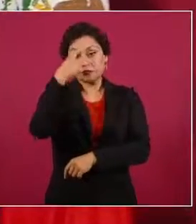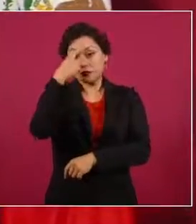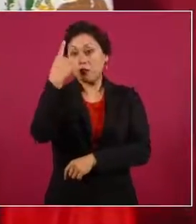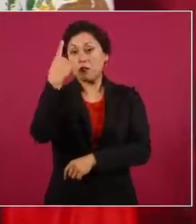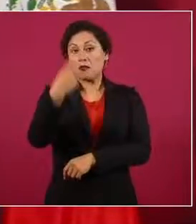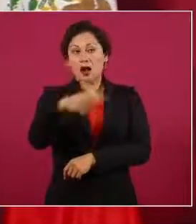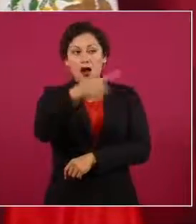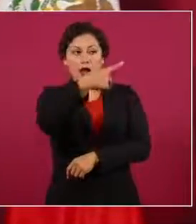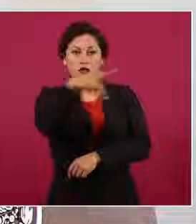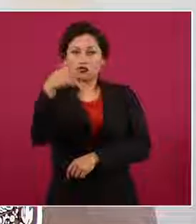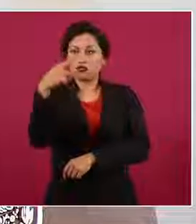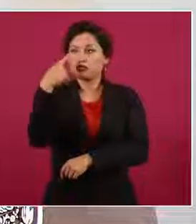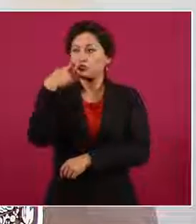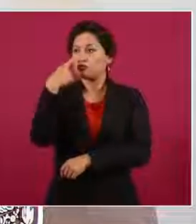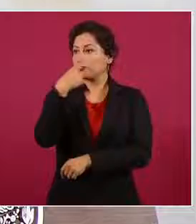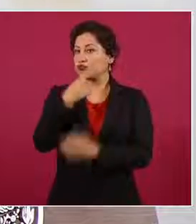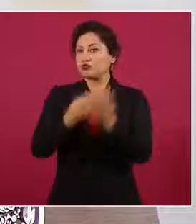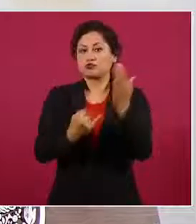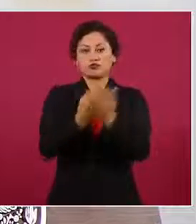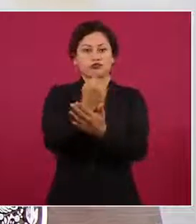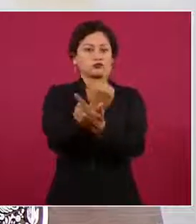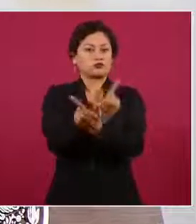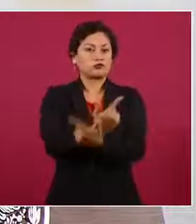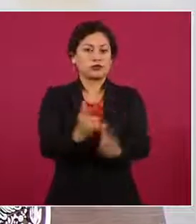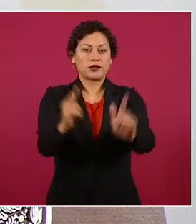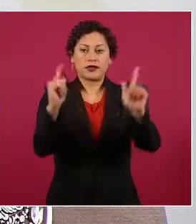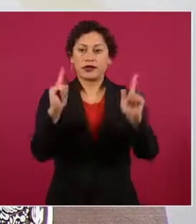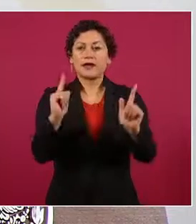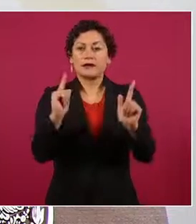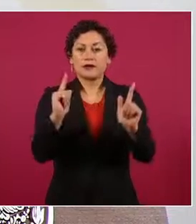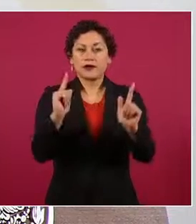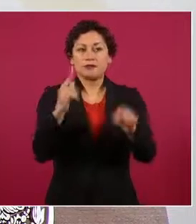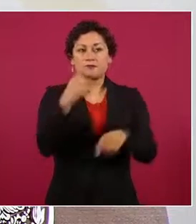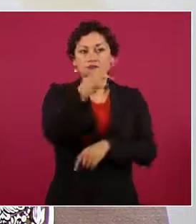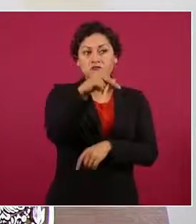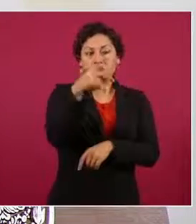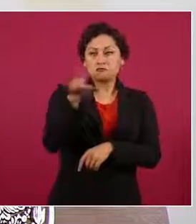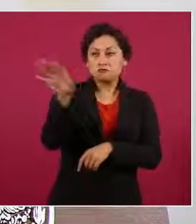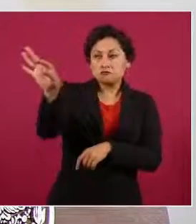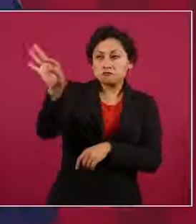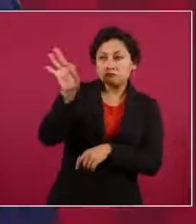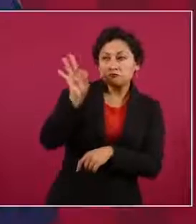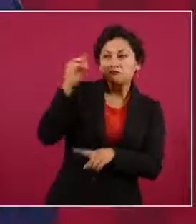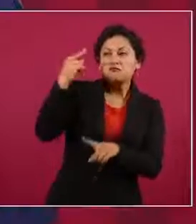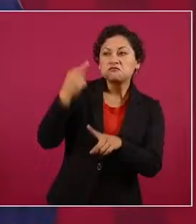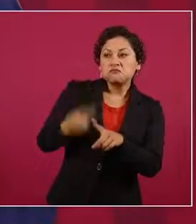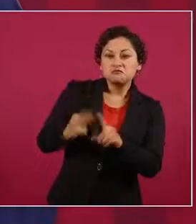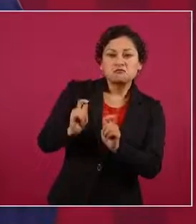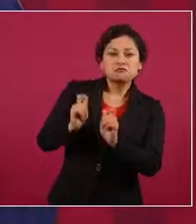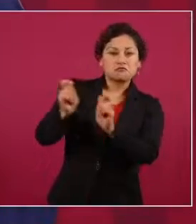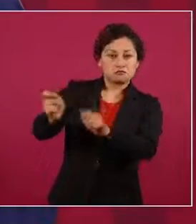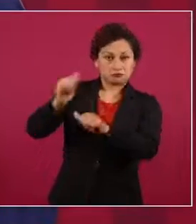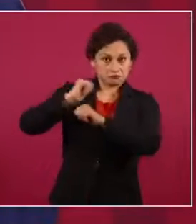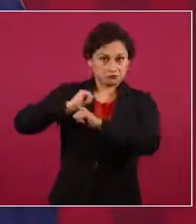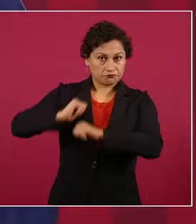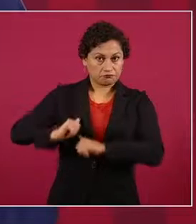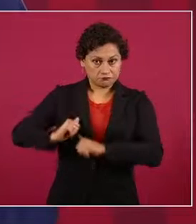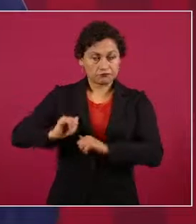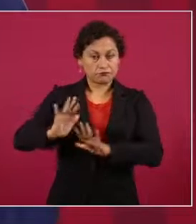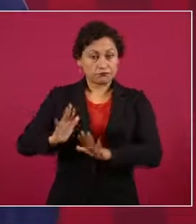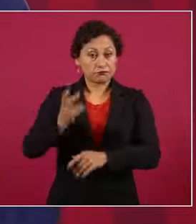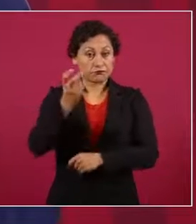decidan libremente sobre sus autoridades, que haya democracia,